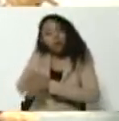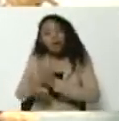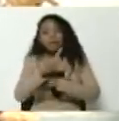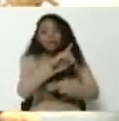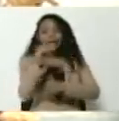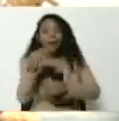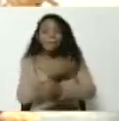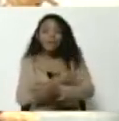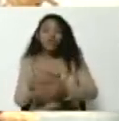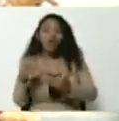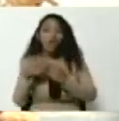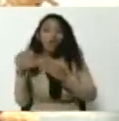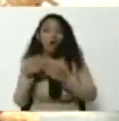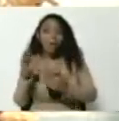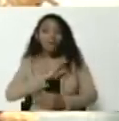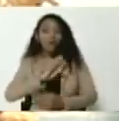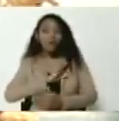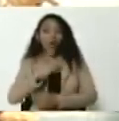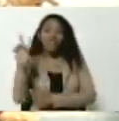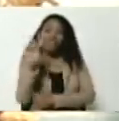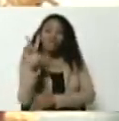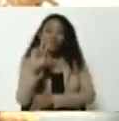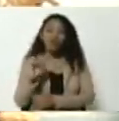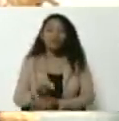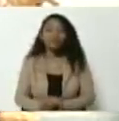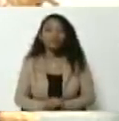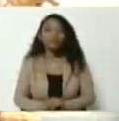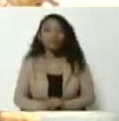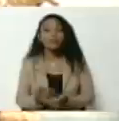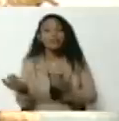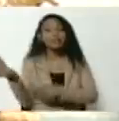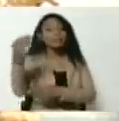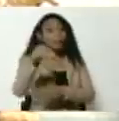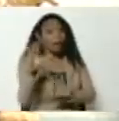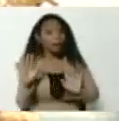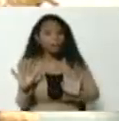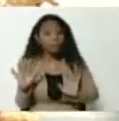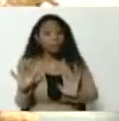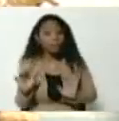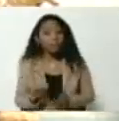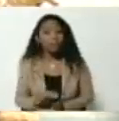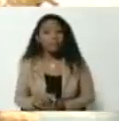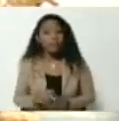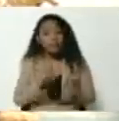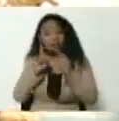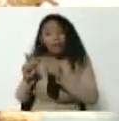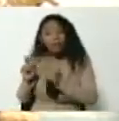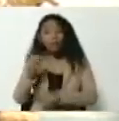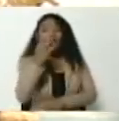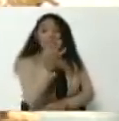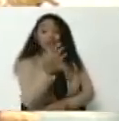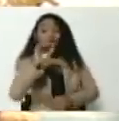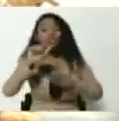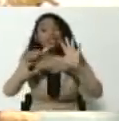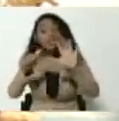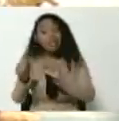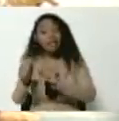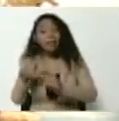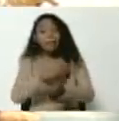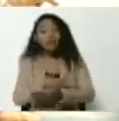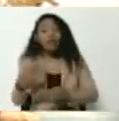100 millones de dólares que le pertenecen a Venezuela. Y además, de esos 360 millones de